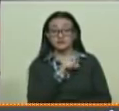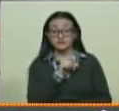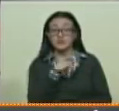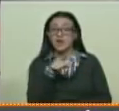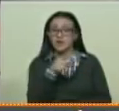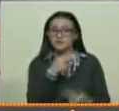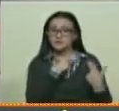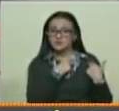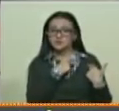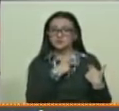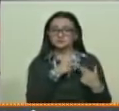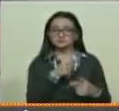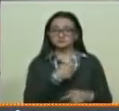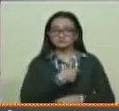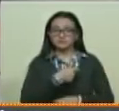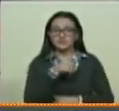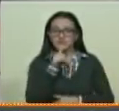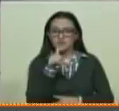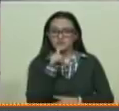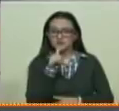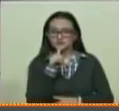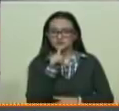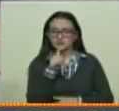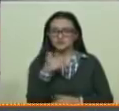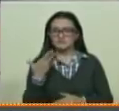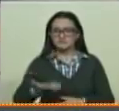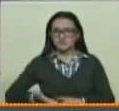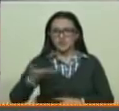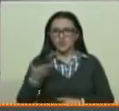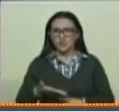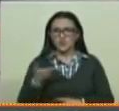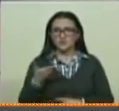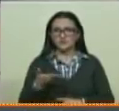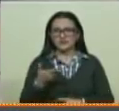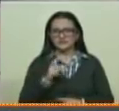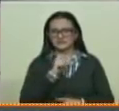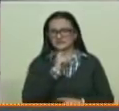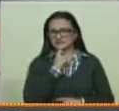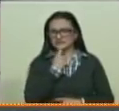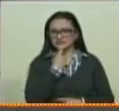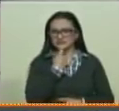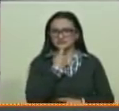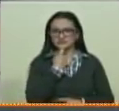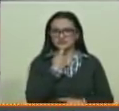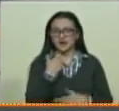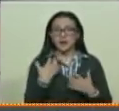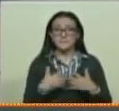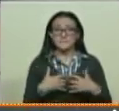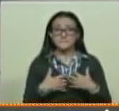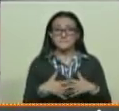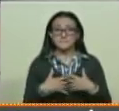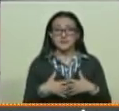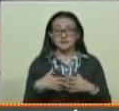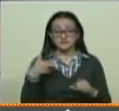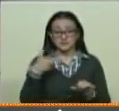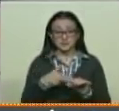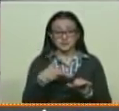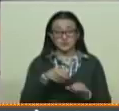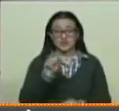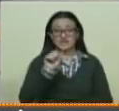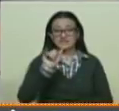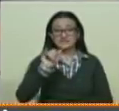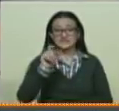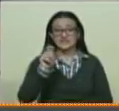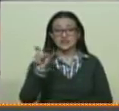entregador de información clasificada, importante, confidencial, de la empresa Citgo Petroleum Corporation